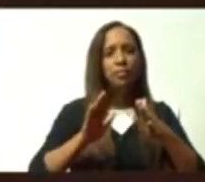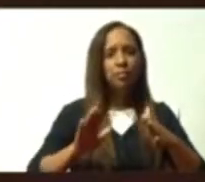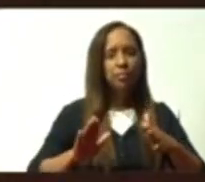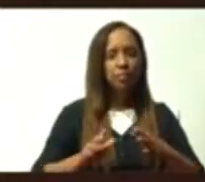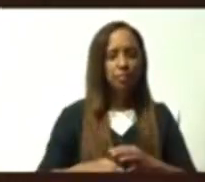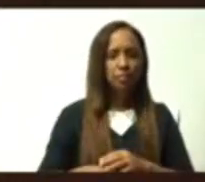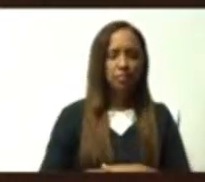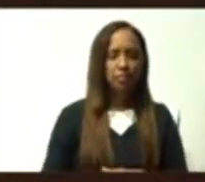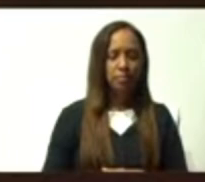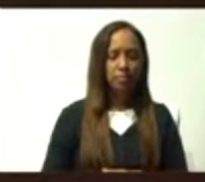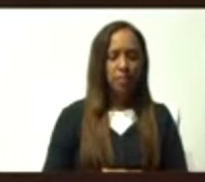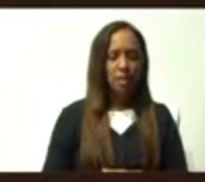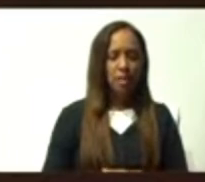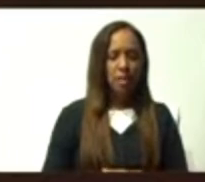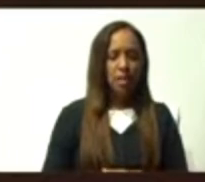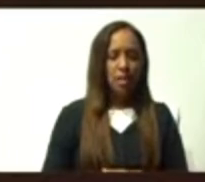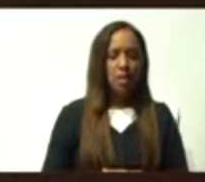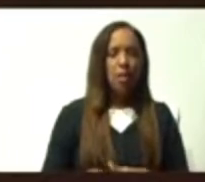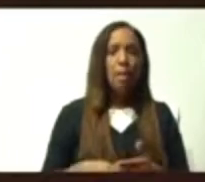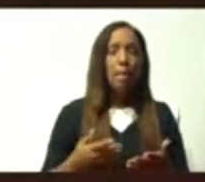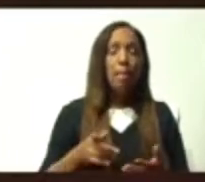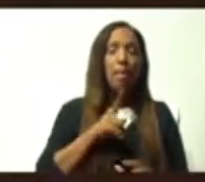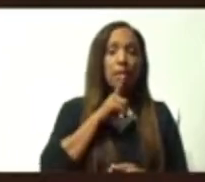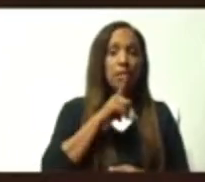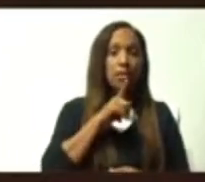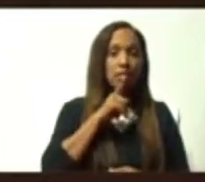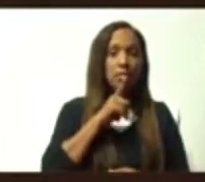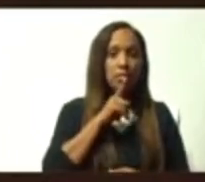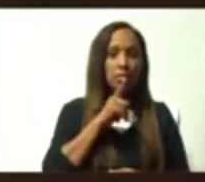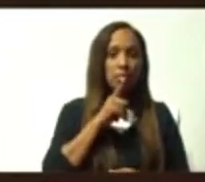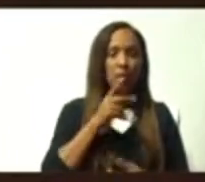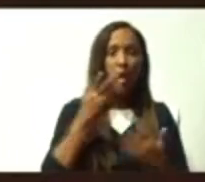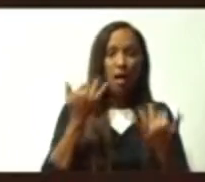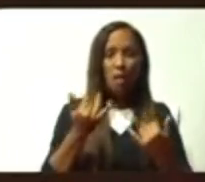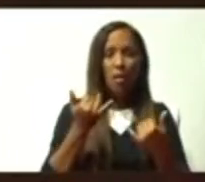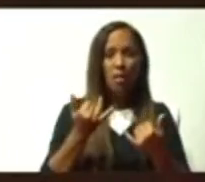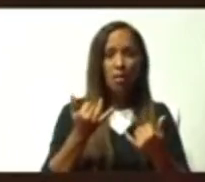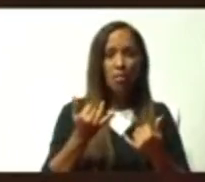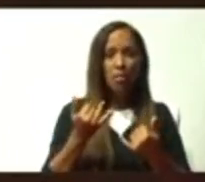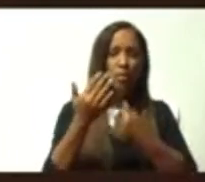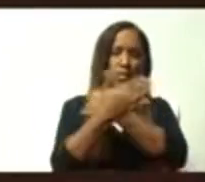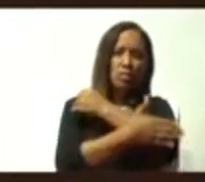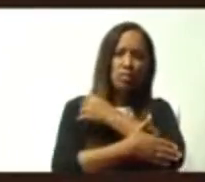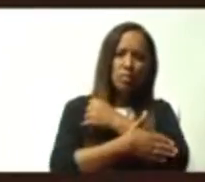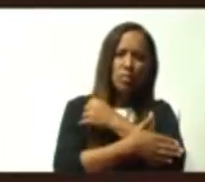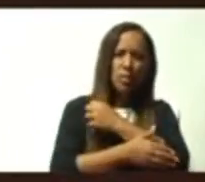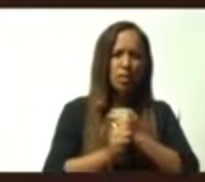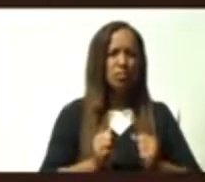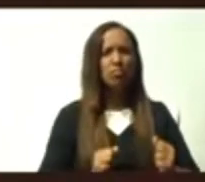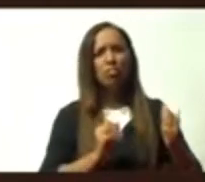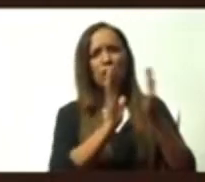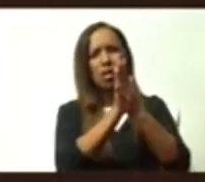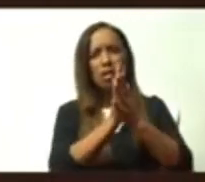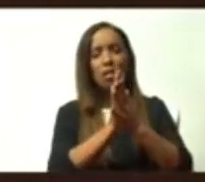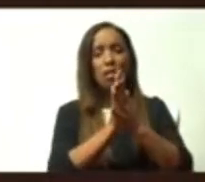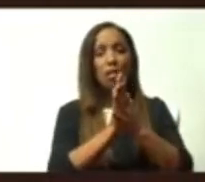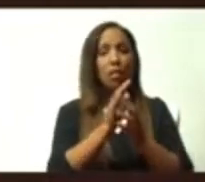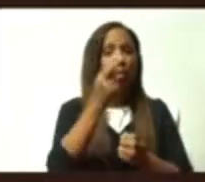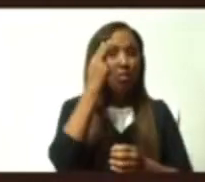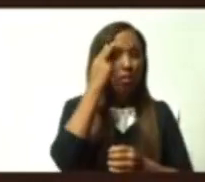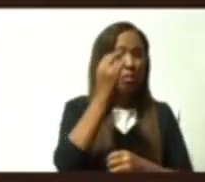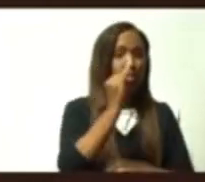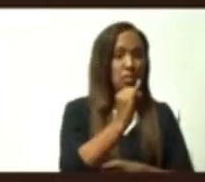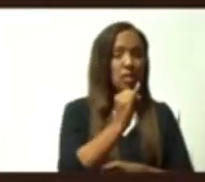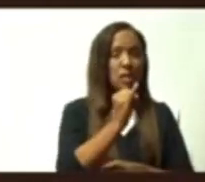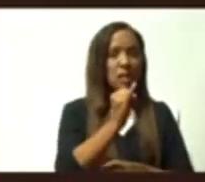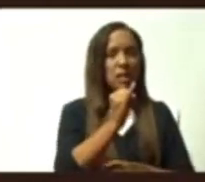a concertar? Es cierto que el gobierno está haciendo mayores esfuerzos, es verdad,